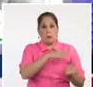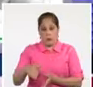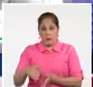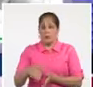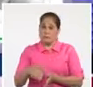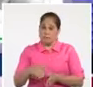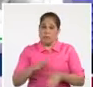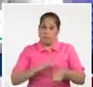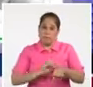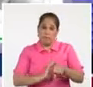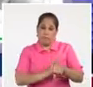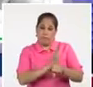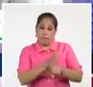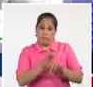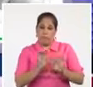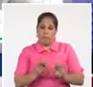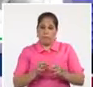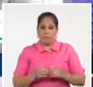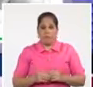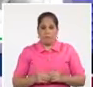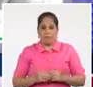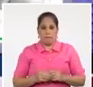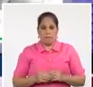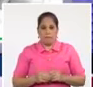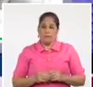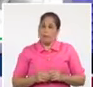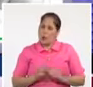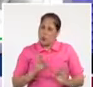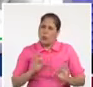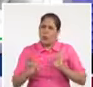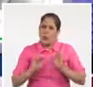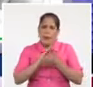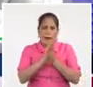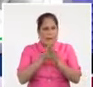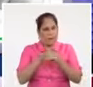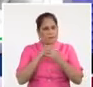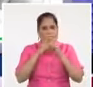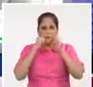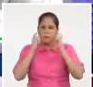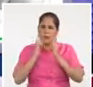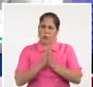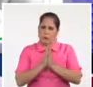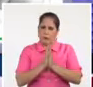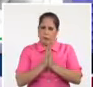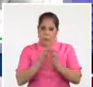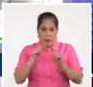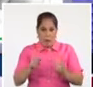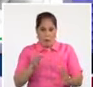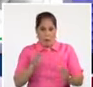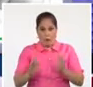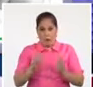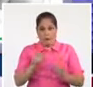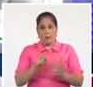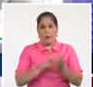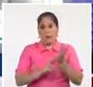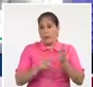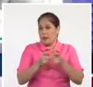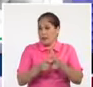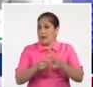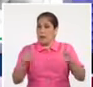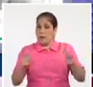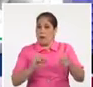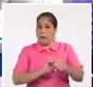consecuencia COVID-19, así que a extremar en casa las medidas de protección. En esta jornada, las provincias con mayores cifras